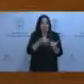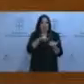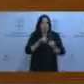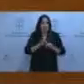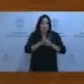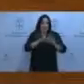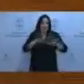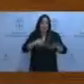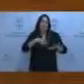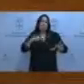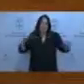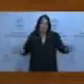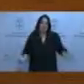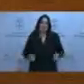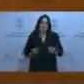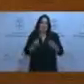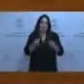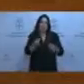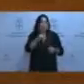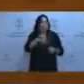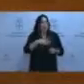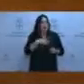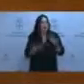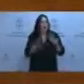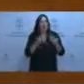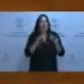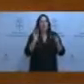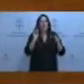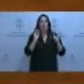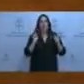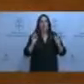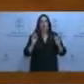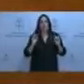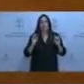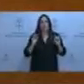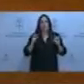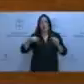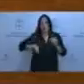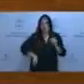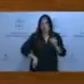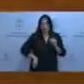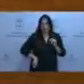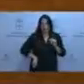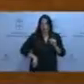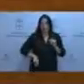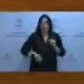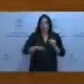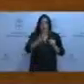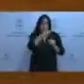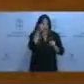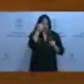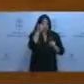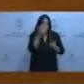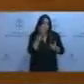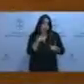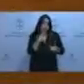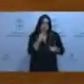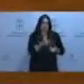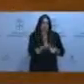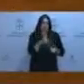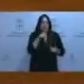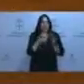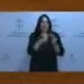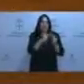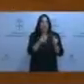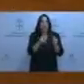manifiestamente mejorable. Si quiere hablamos de la formación profesional. Y en la formación profesional, como bien sabe, si no se lo digo yo, en Asturias baja el número